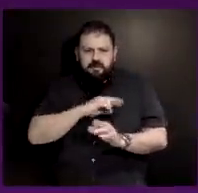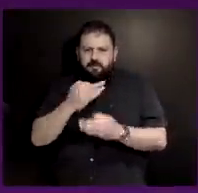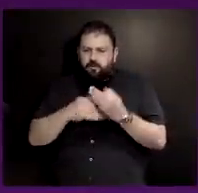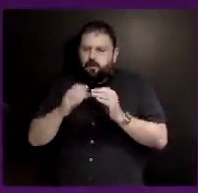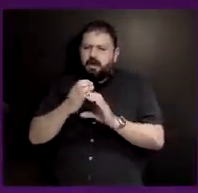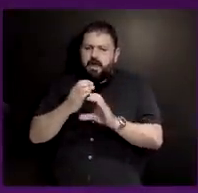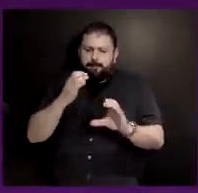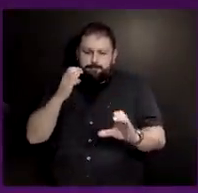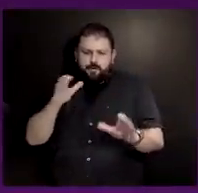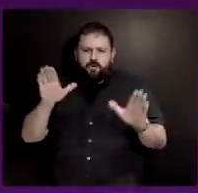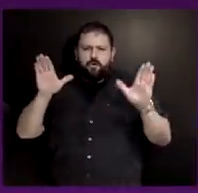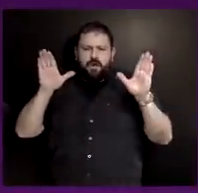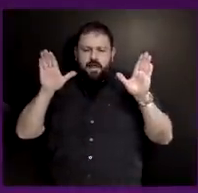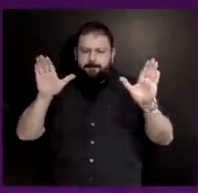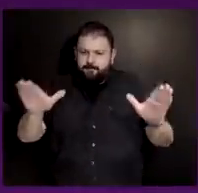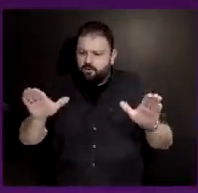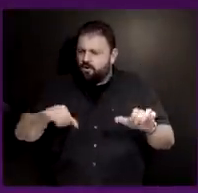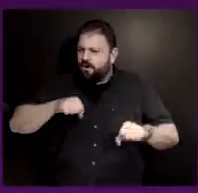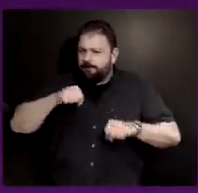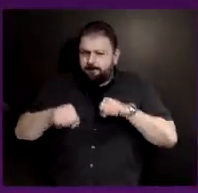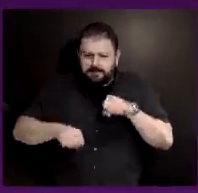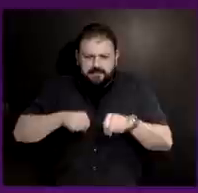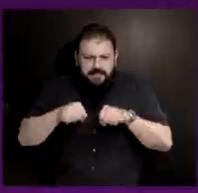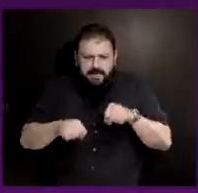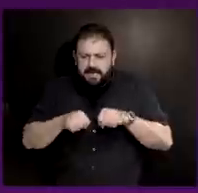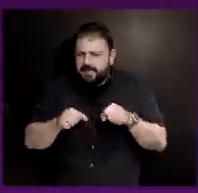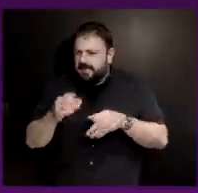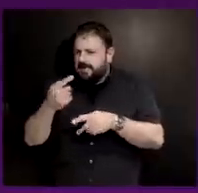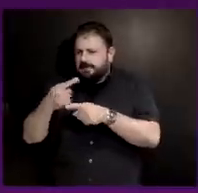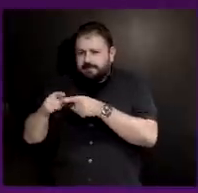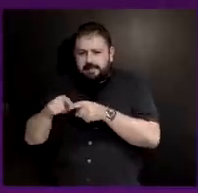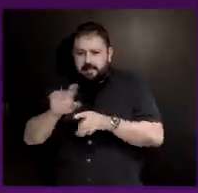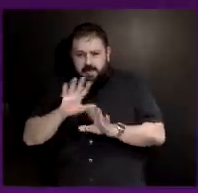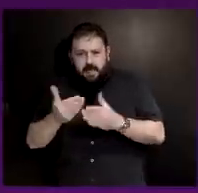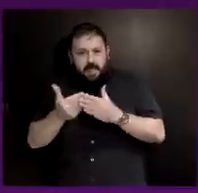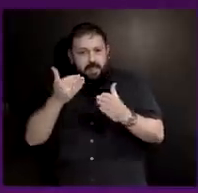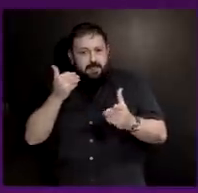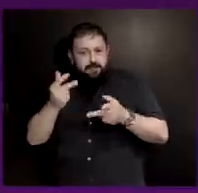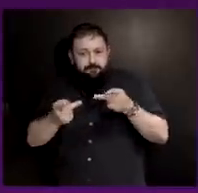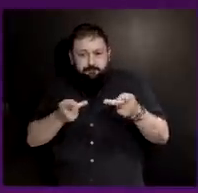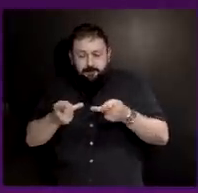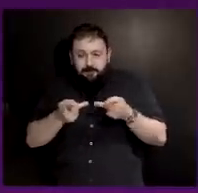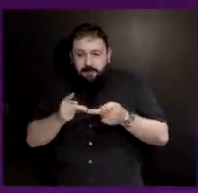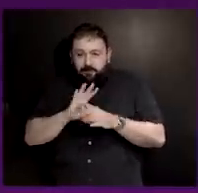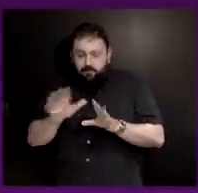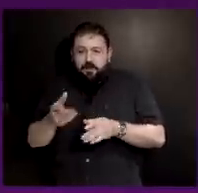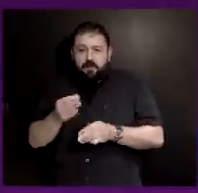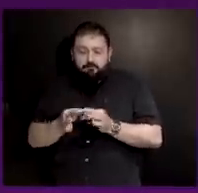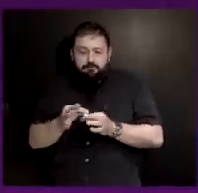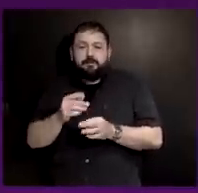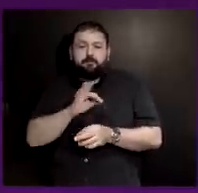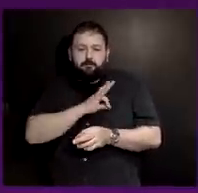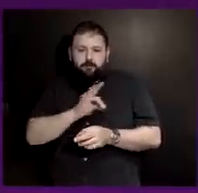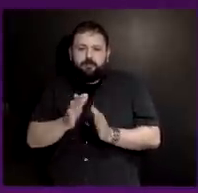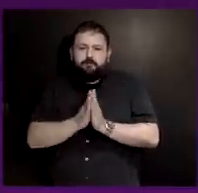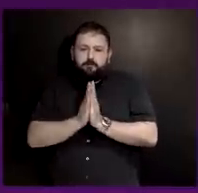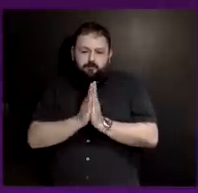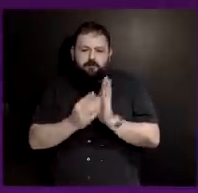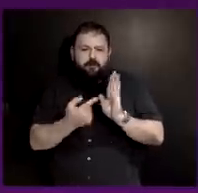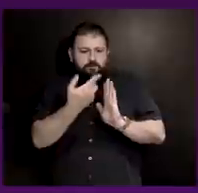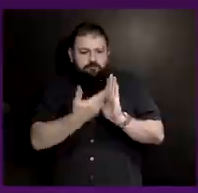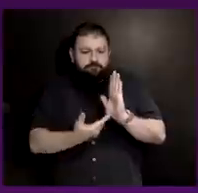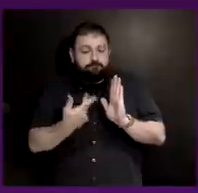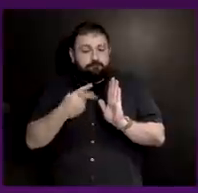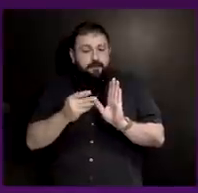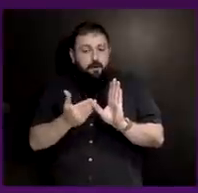Camión, avión, burro, bicicleta, si nos pueden comprobar que ya se habían anticipado para venir, con eso va a ser suficiente.